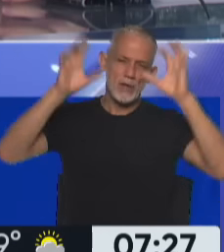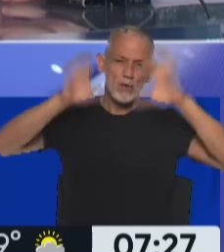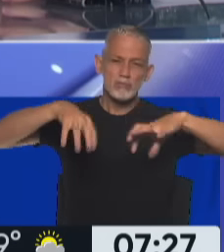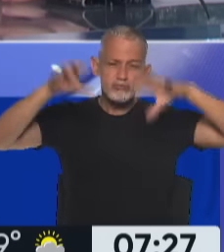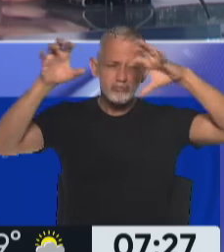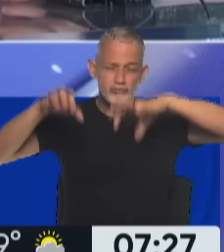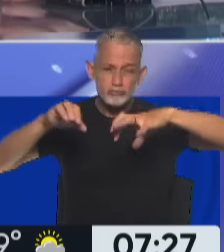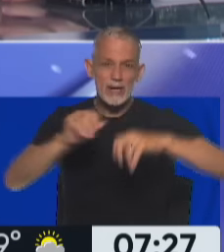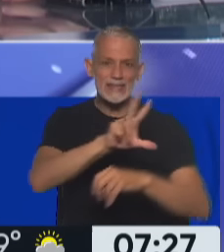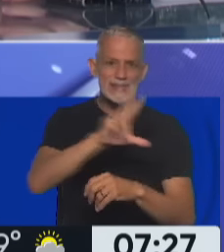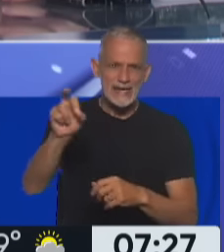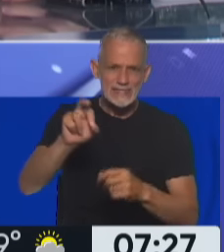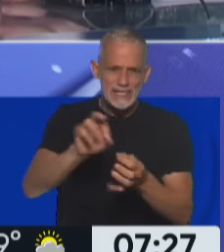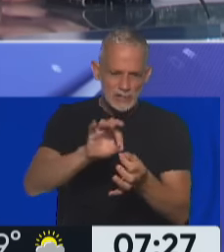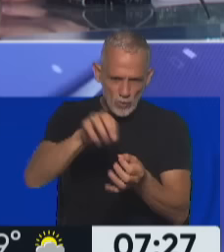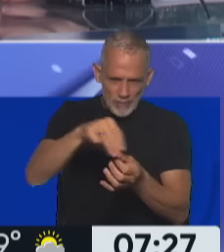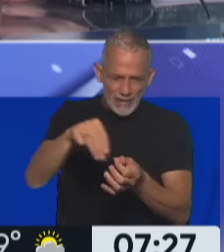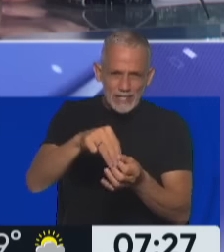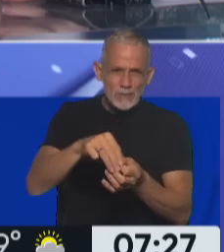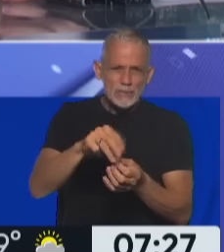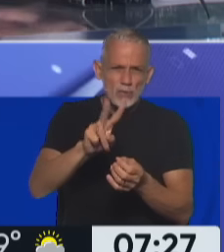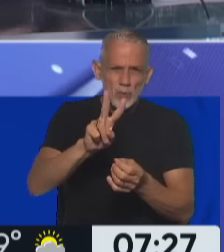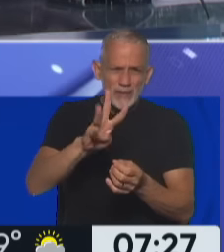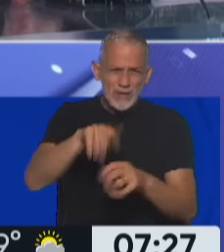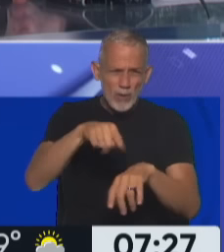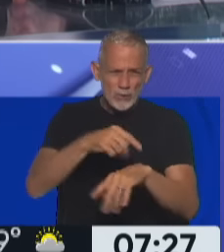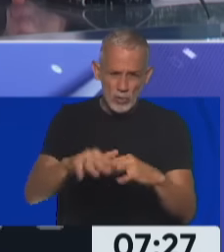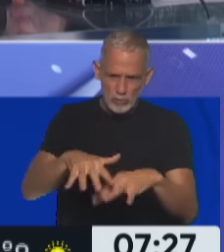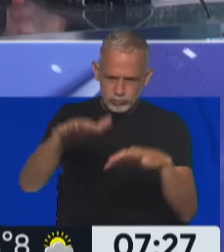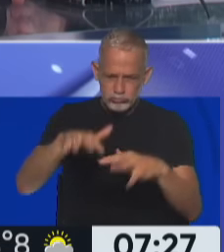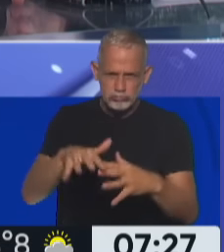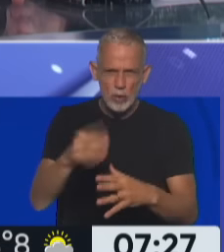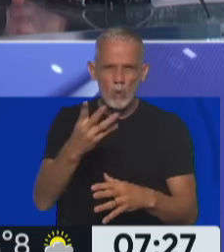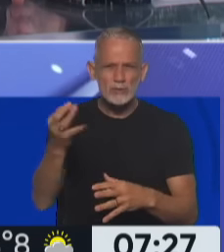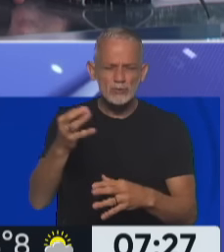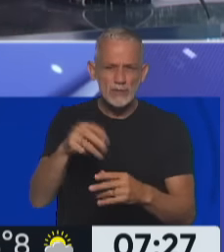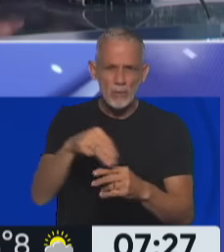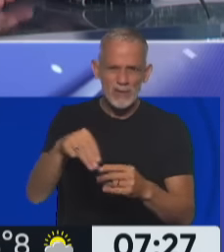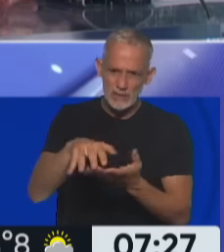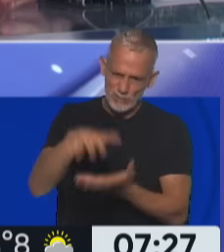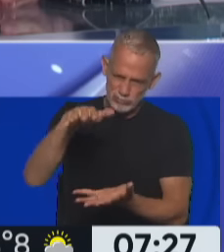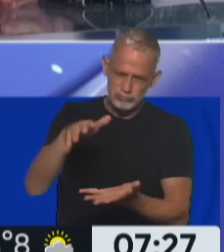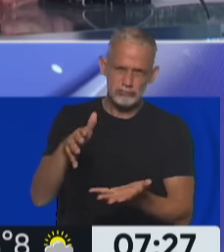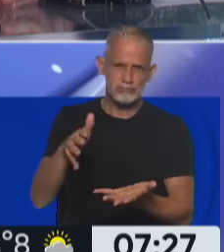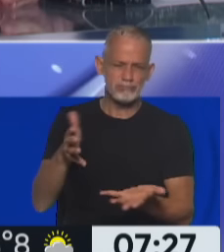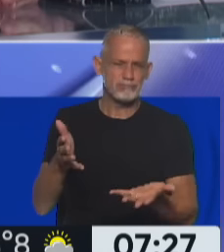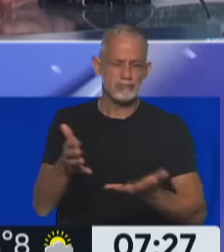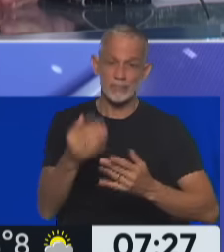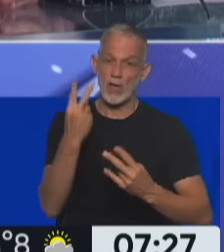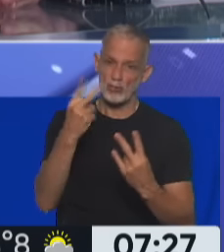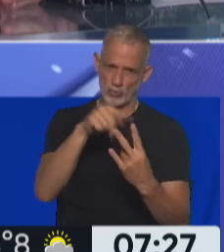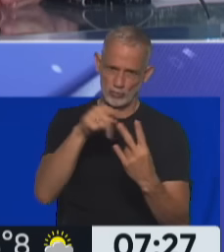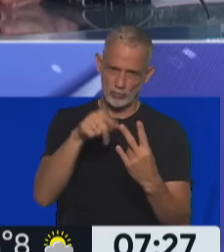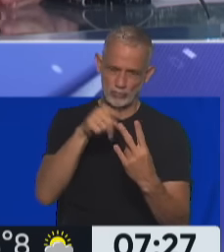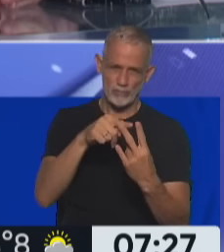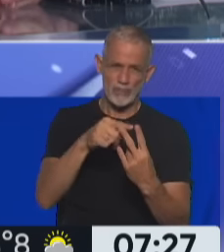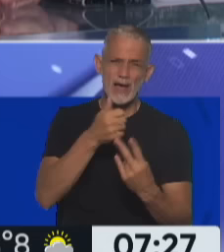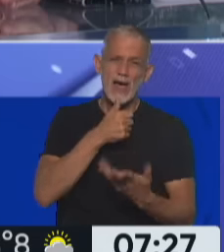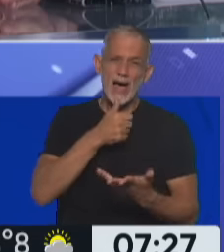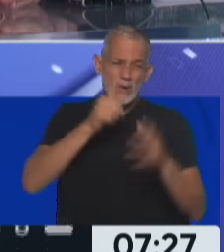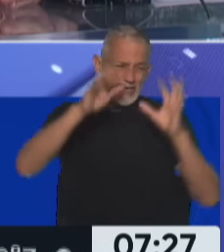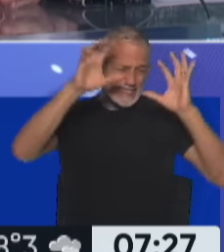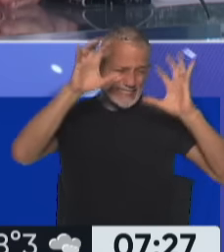400 milímetros en menos de 24 horas. Entonces, hay dos situaciones acá. Primero, que esa cantidad de agua al caer